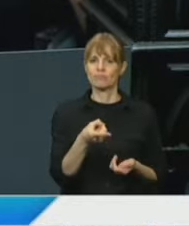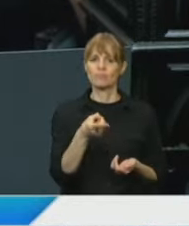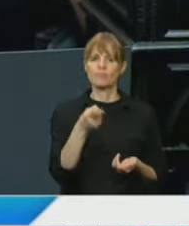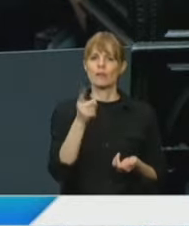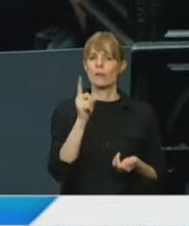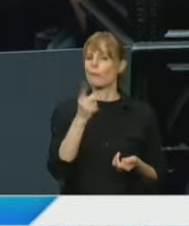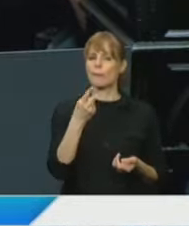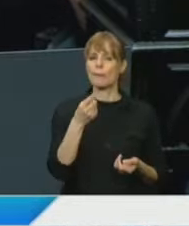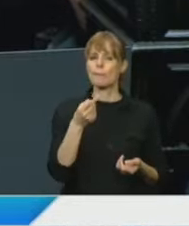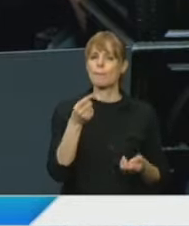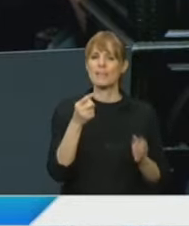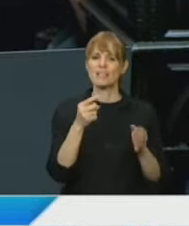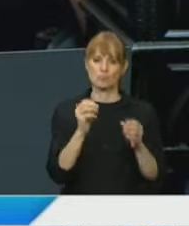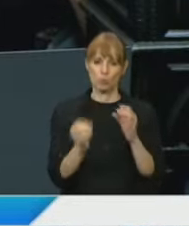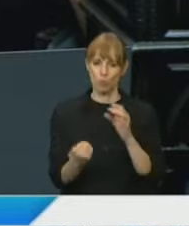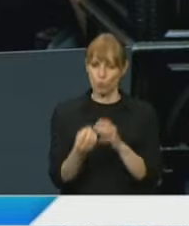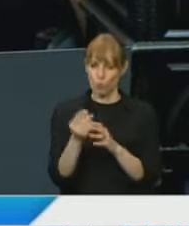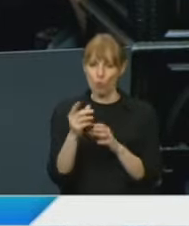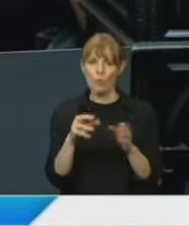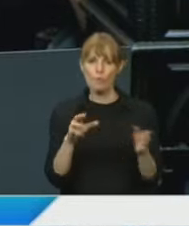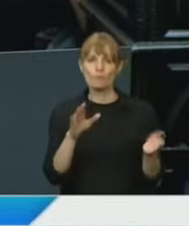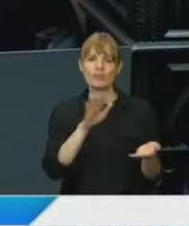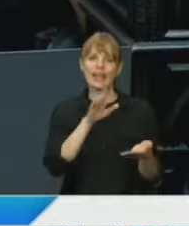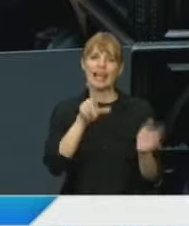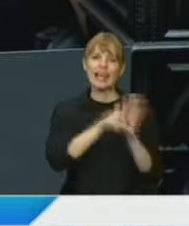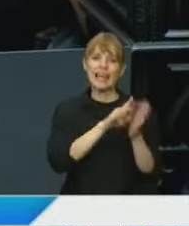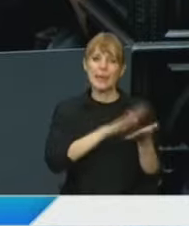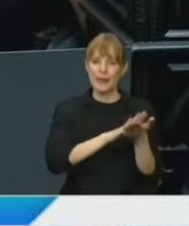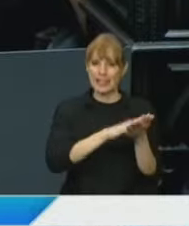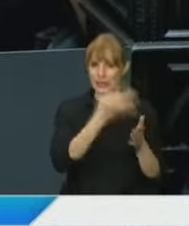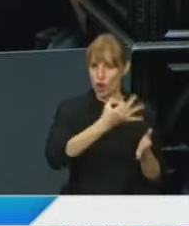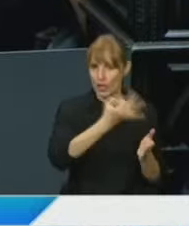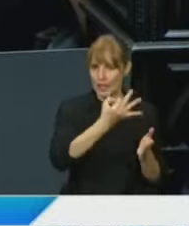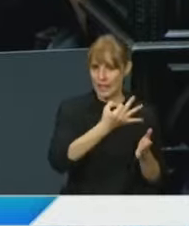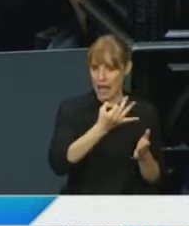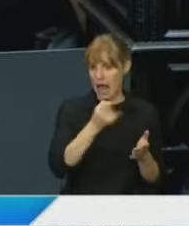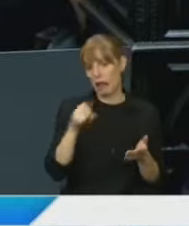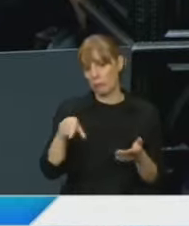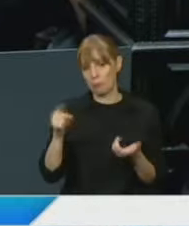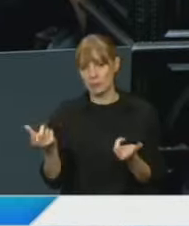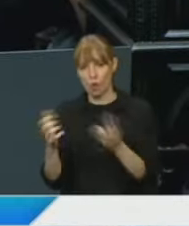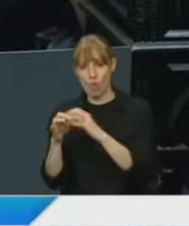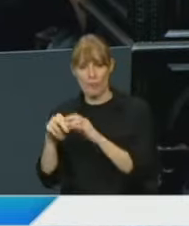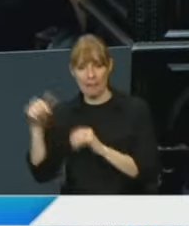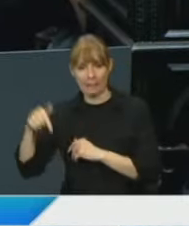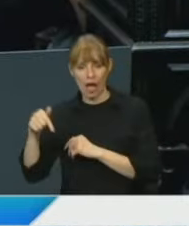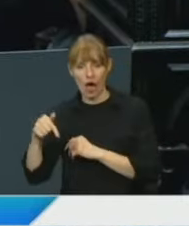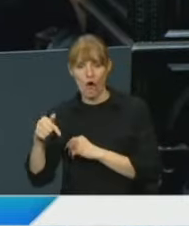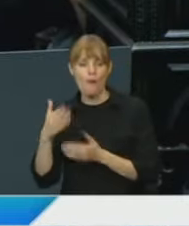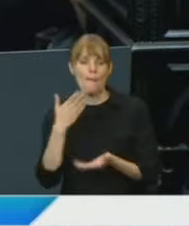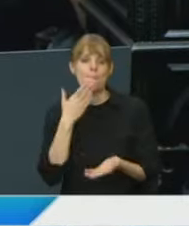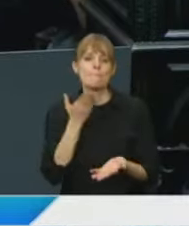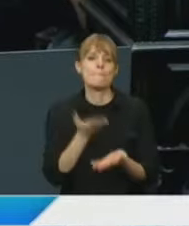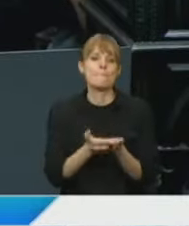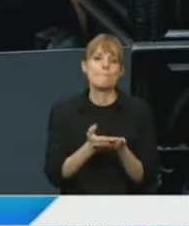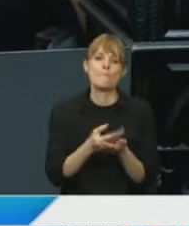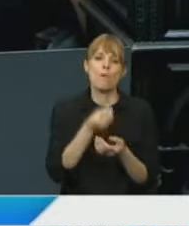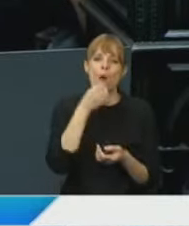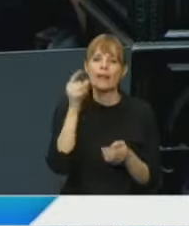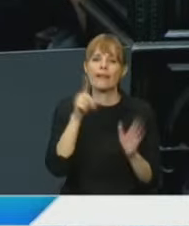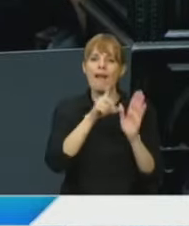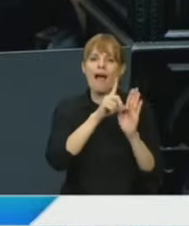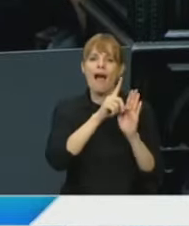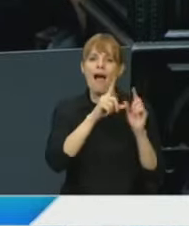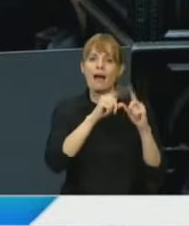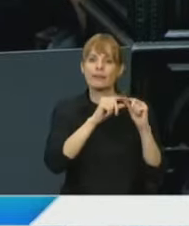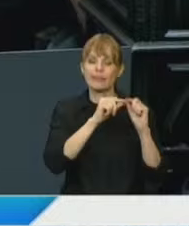economía. O sea, como dice el presidente Milei, es otro precio, el precio de un activo financiero. Sí. Y obviamente, si tenés incertidumbre, puede llegar a